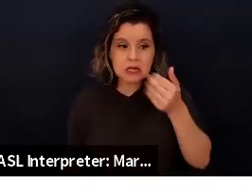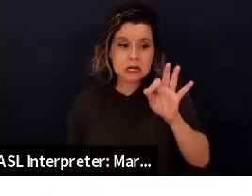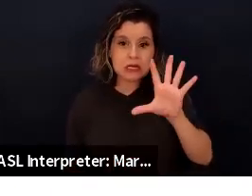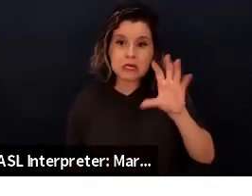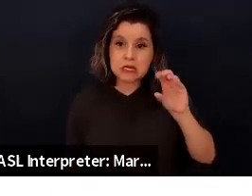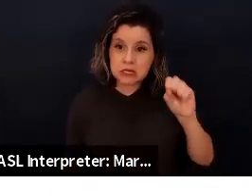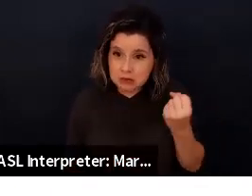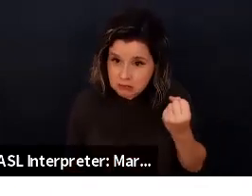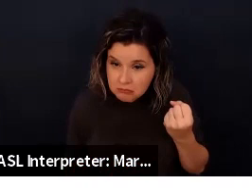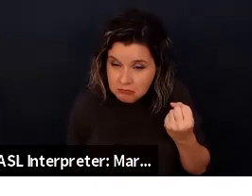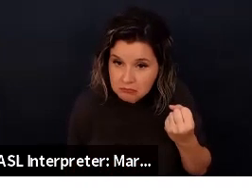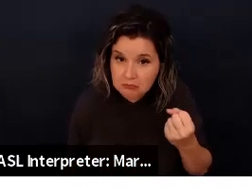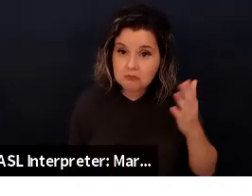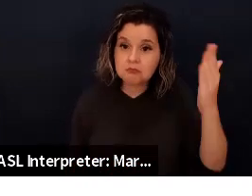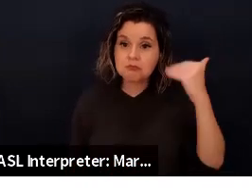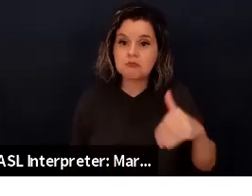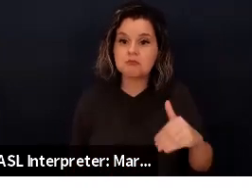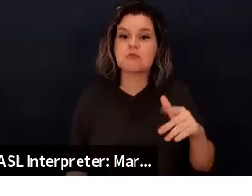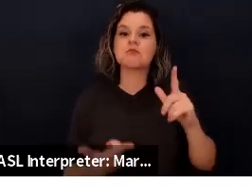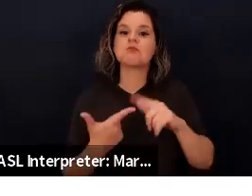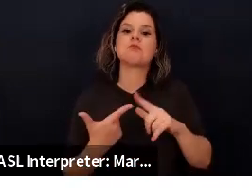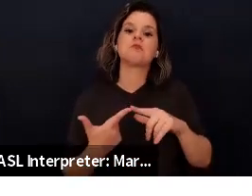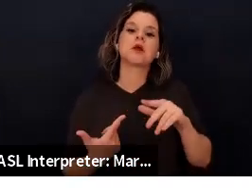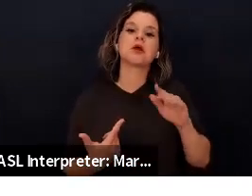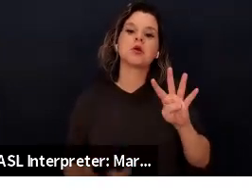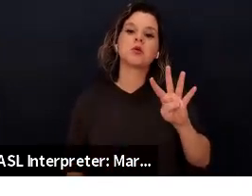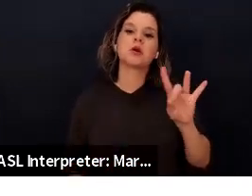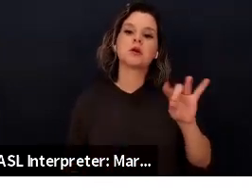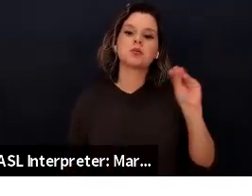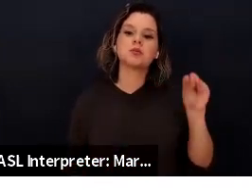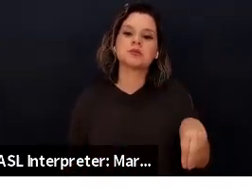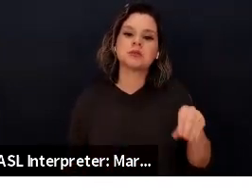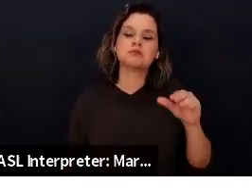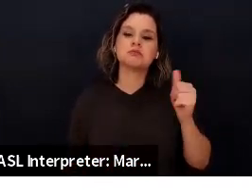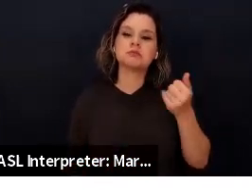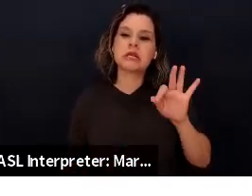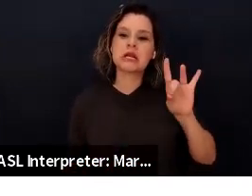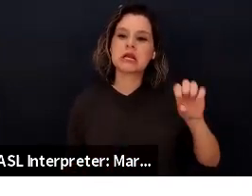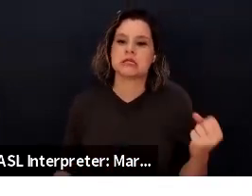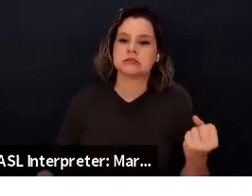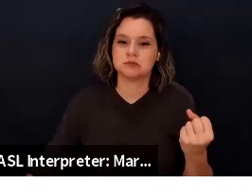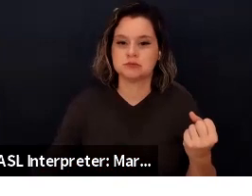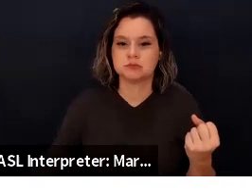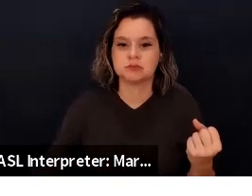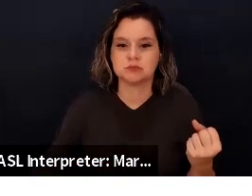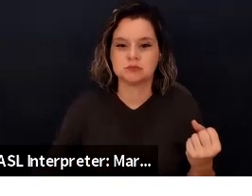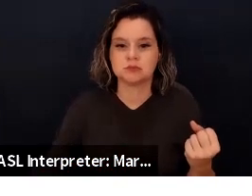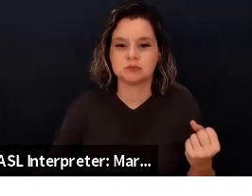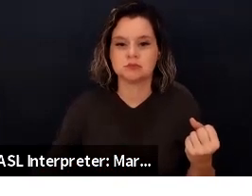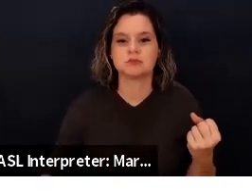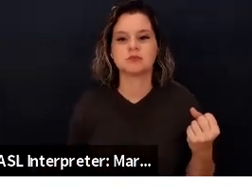en 1950 y luego 48% dijeron que empezó en